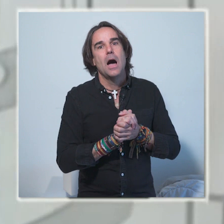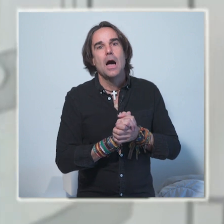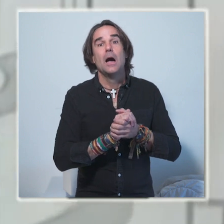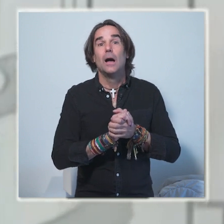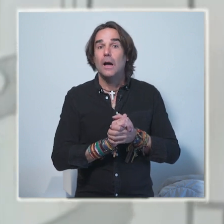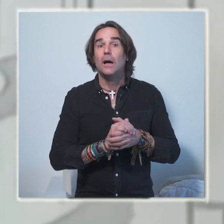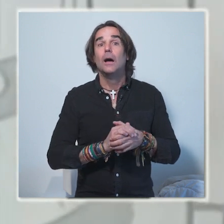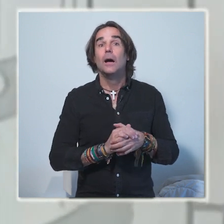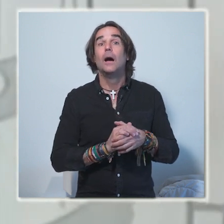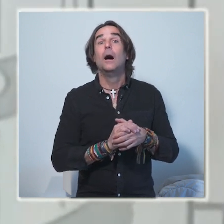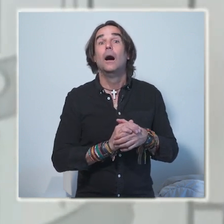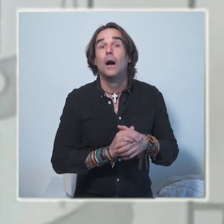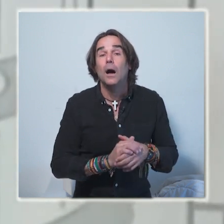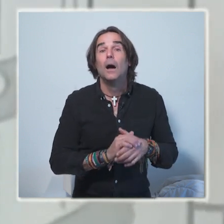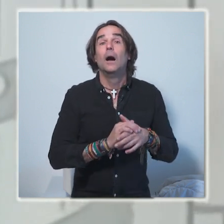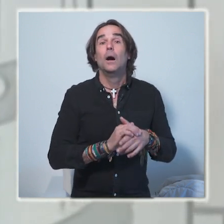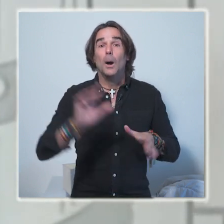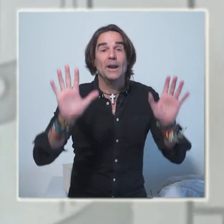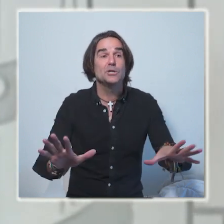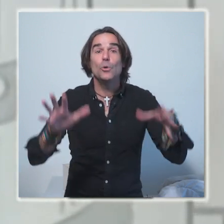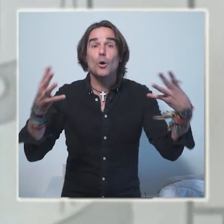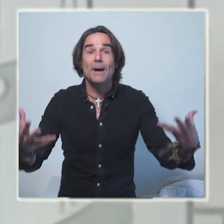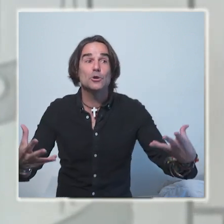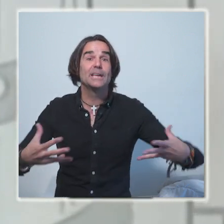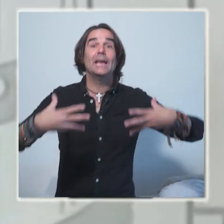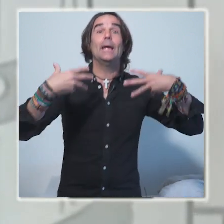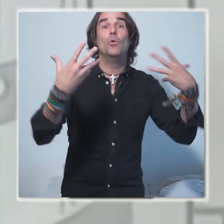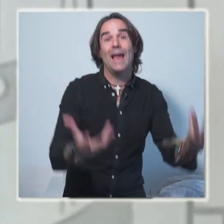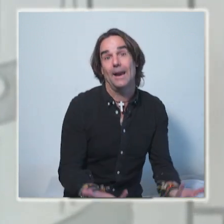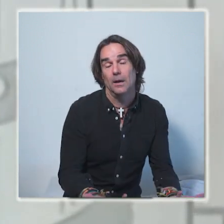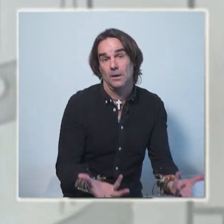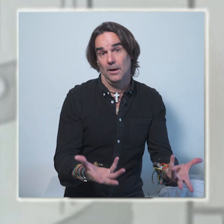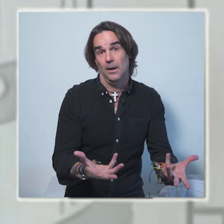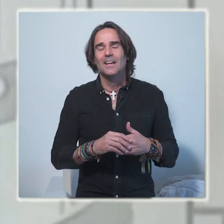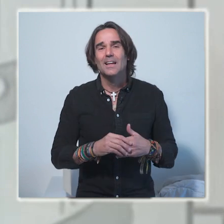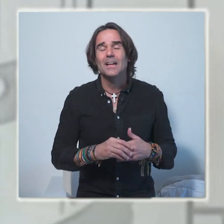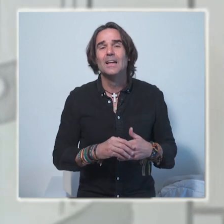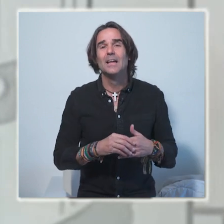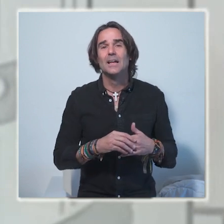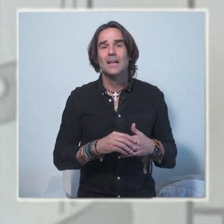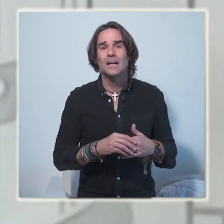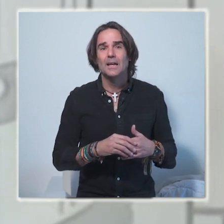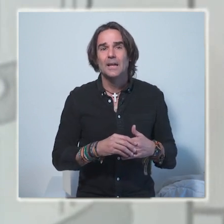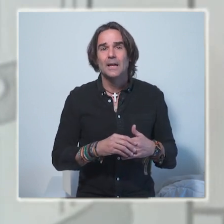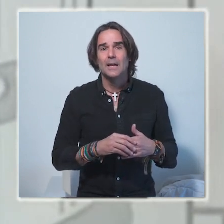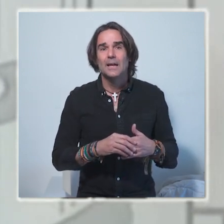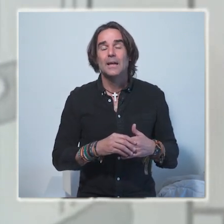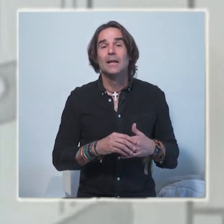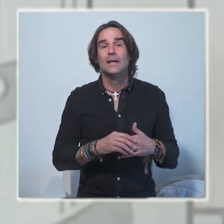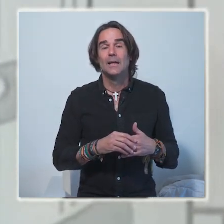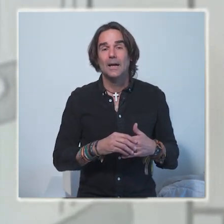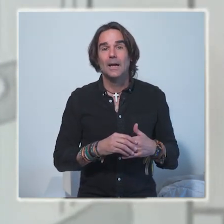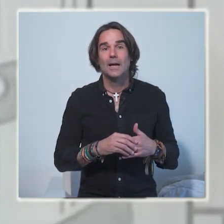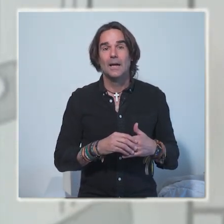Comisión Europea quiere emular el modelo español. Por eso Europa nos quiere emular. Porque es, digamos, como una especie de